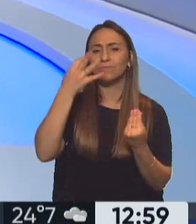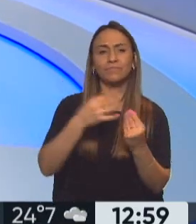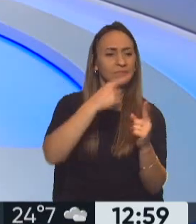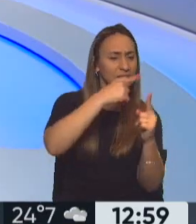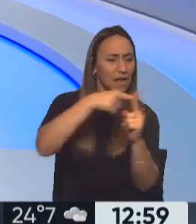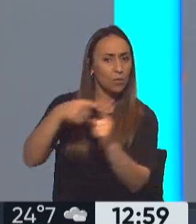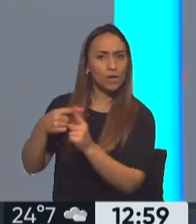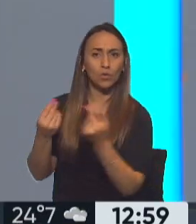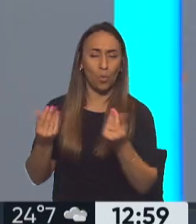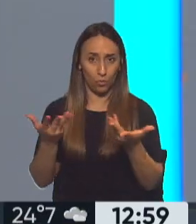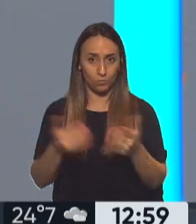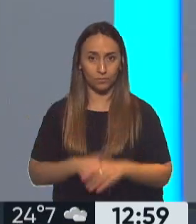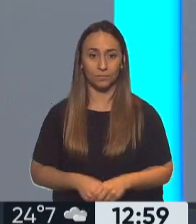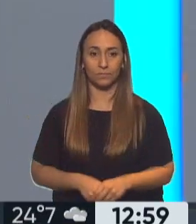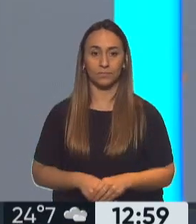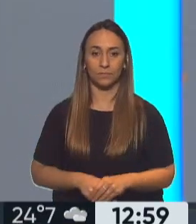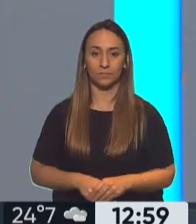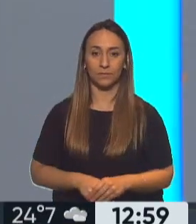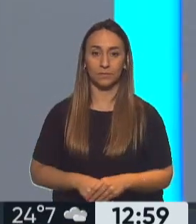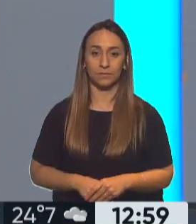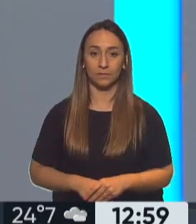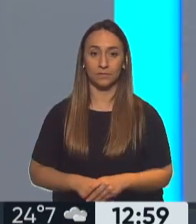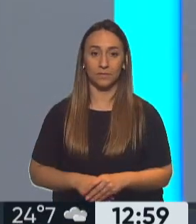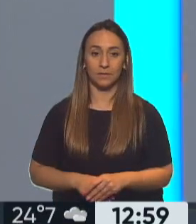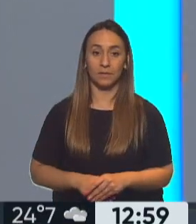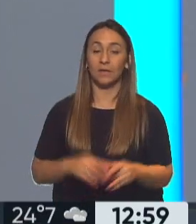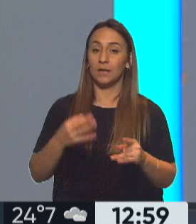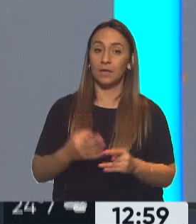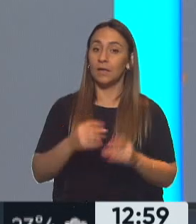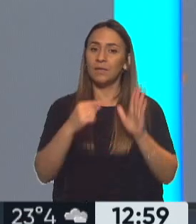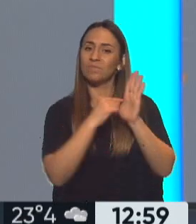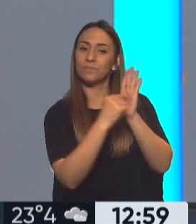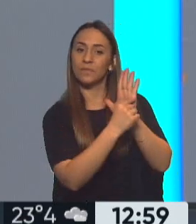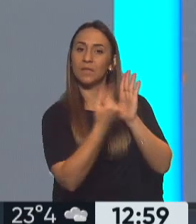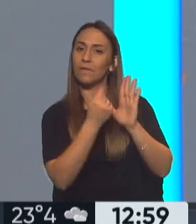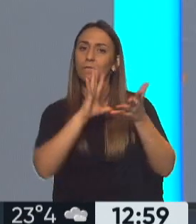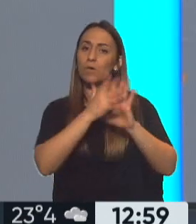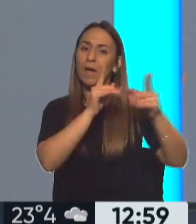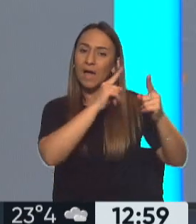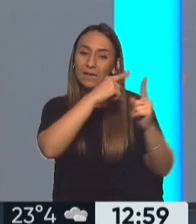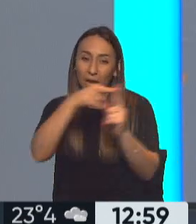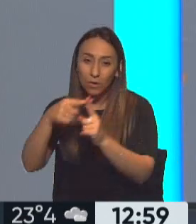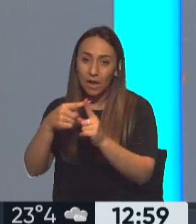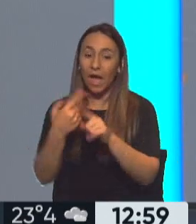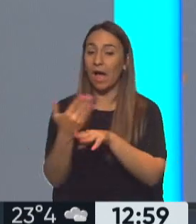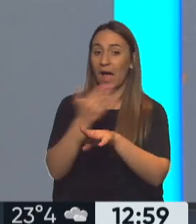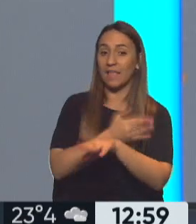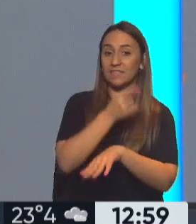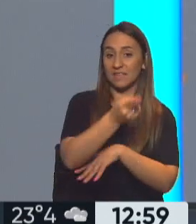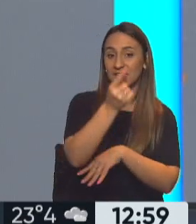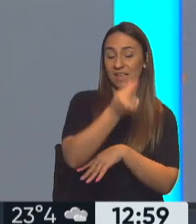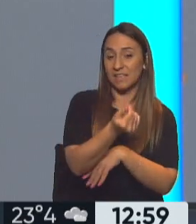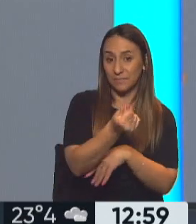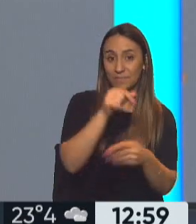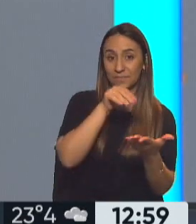inquilino? A ver, lo que se cambió fue el índice hogar. O sea, pasamos de un ICL que estaba atado y sujeto a lo que